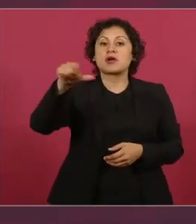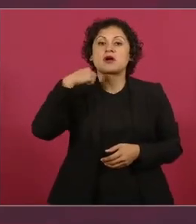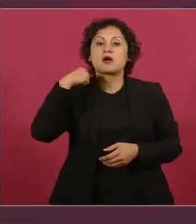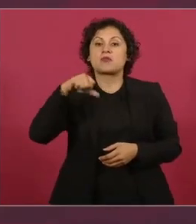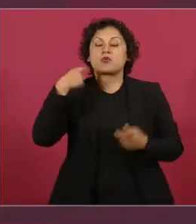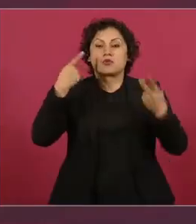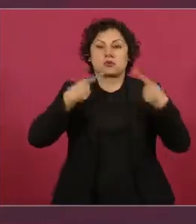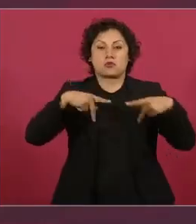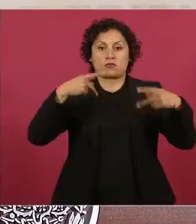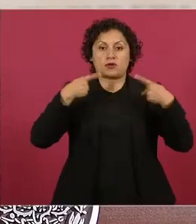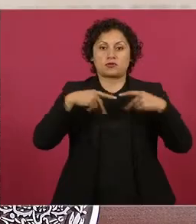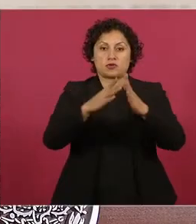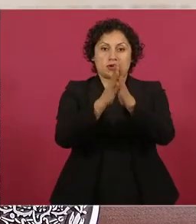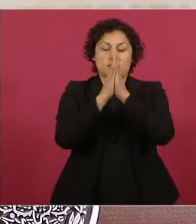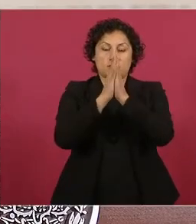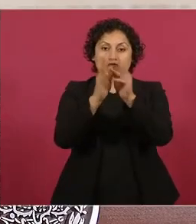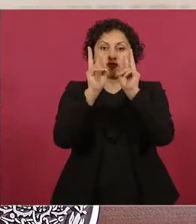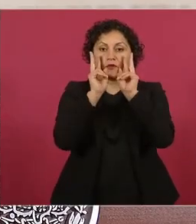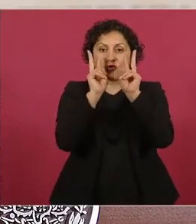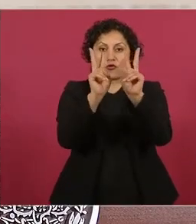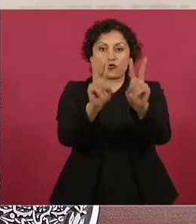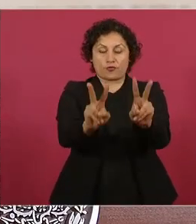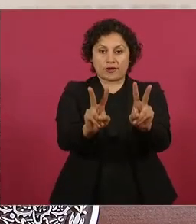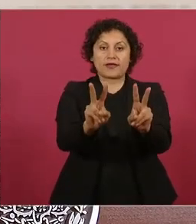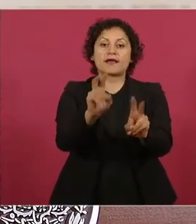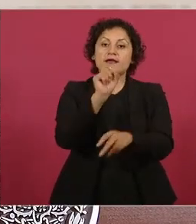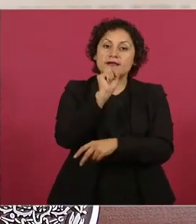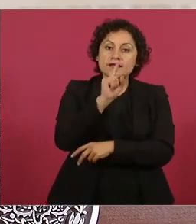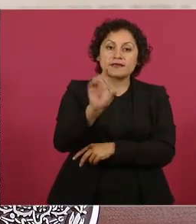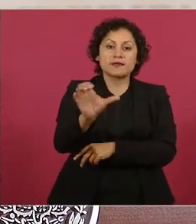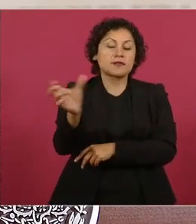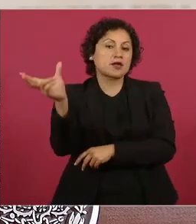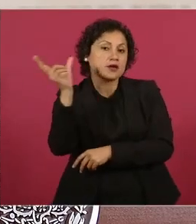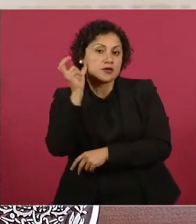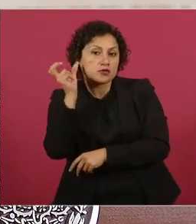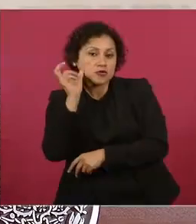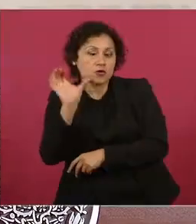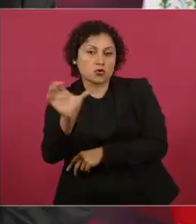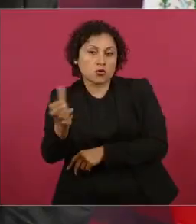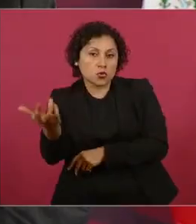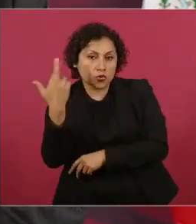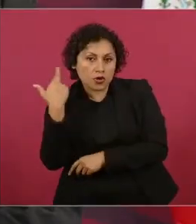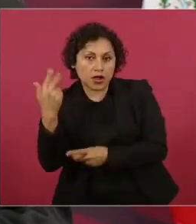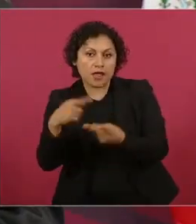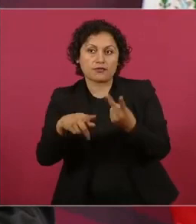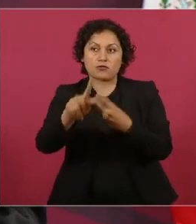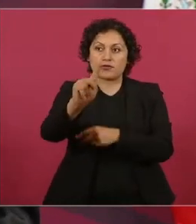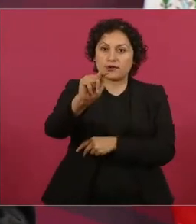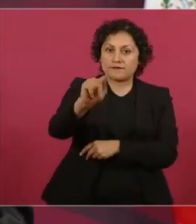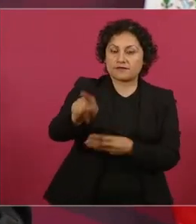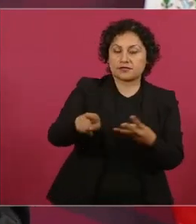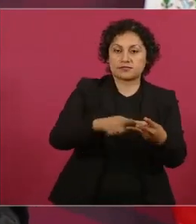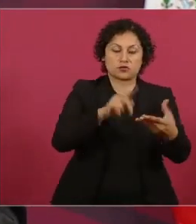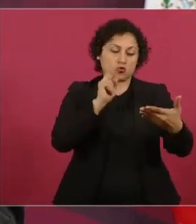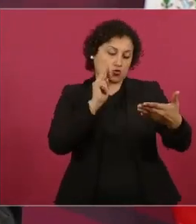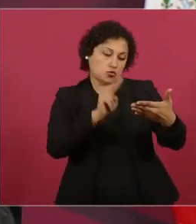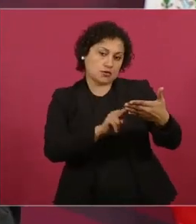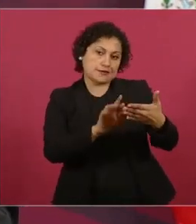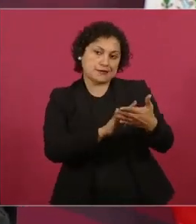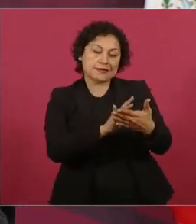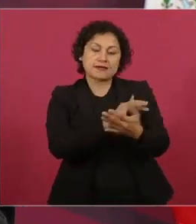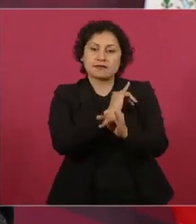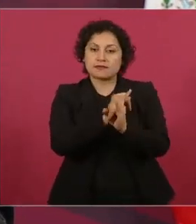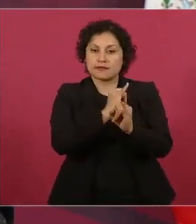través de la radio, de la televisión, donde se pueda, el internet, porque vamos